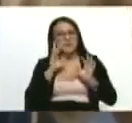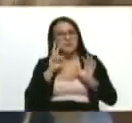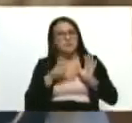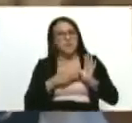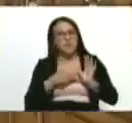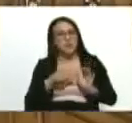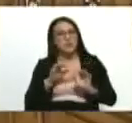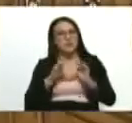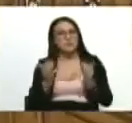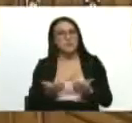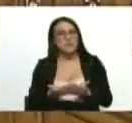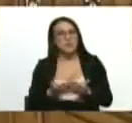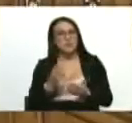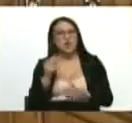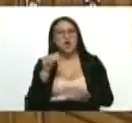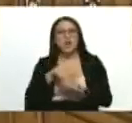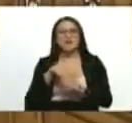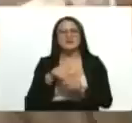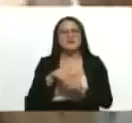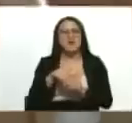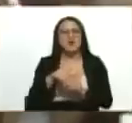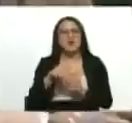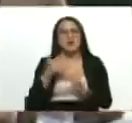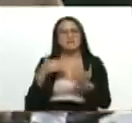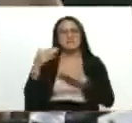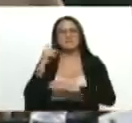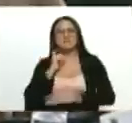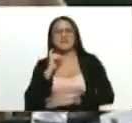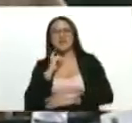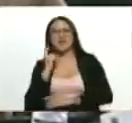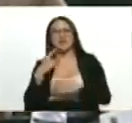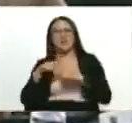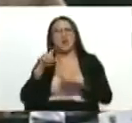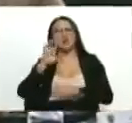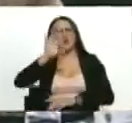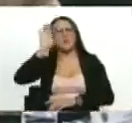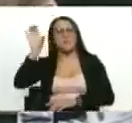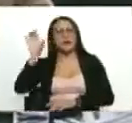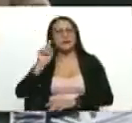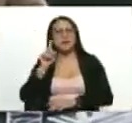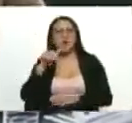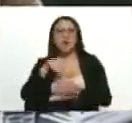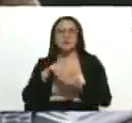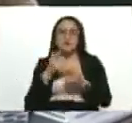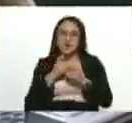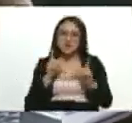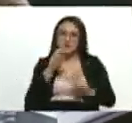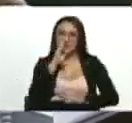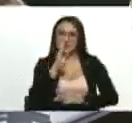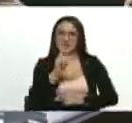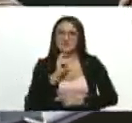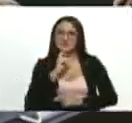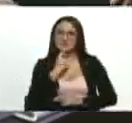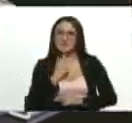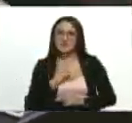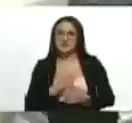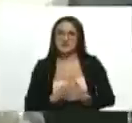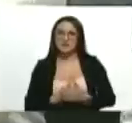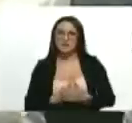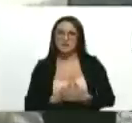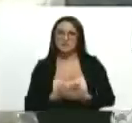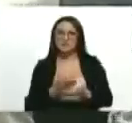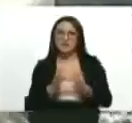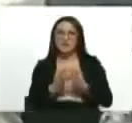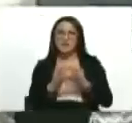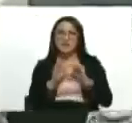No elecciones de segundo y tercer grado, como en esos países. Elecciones libres, directas, secretas, donde todo